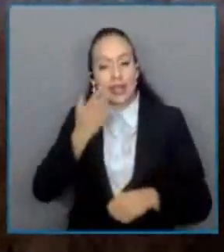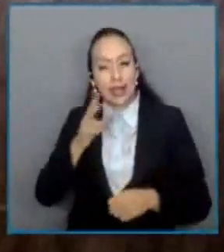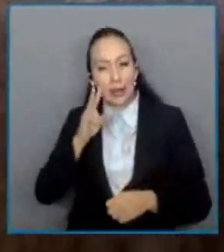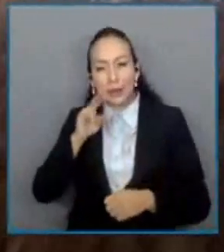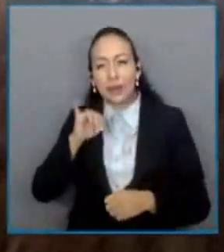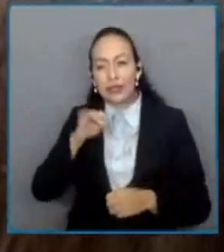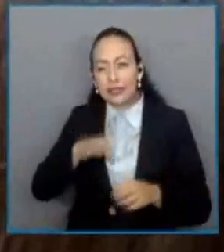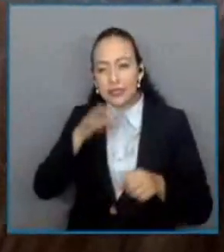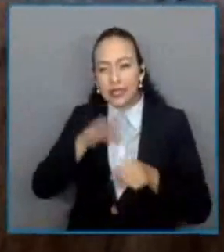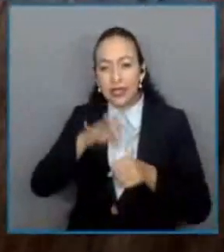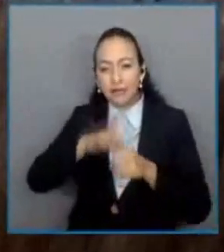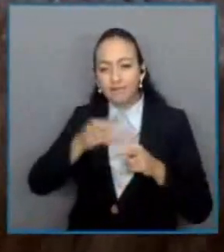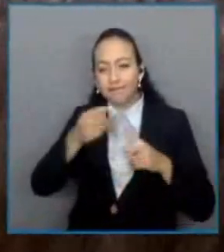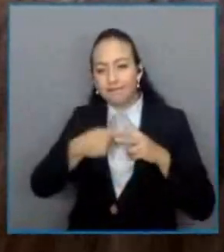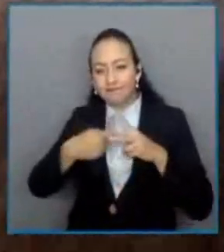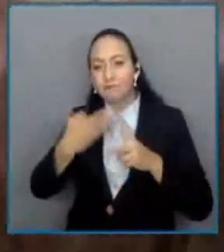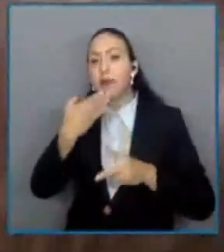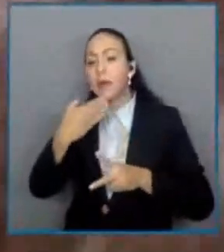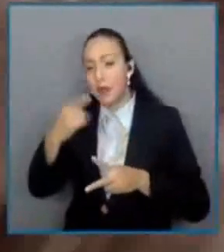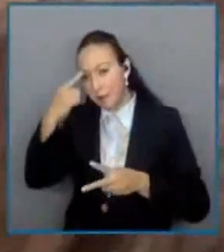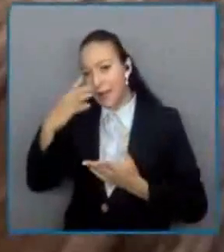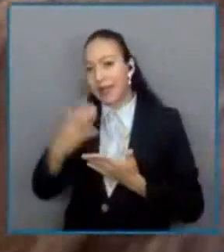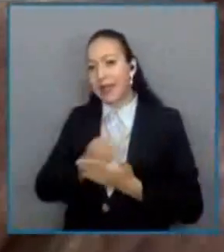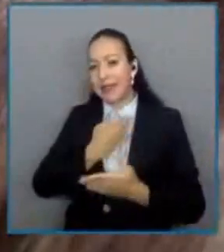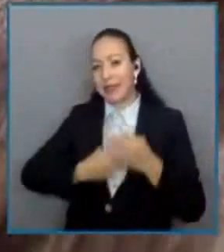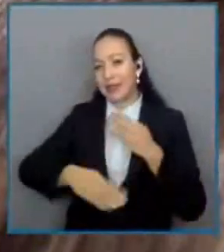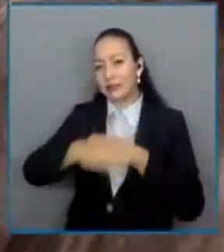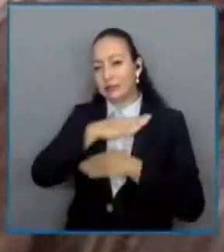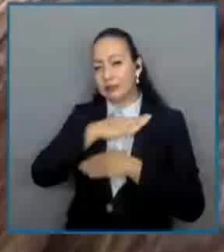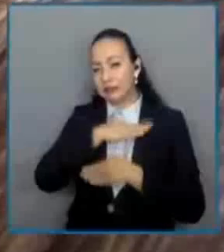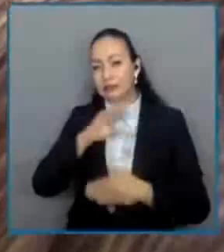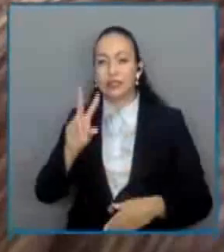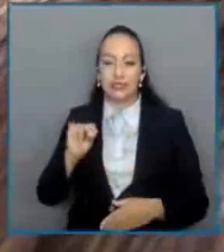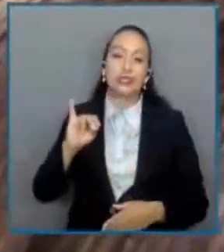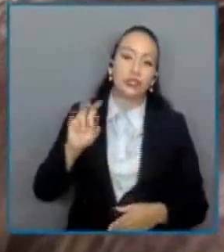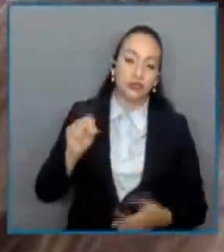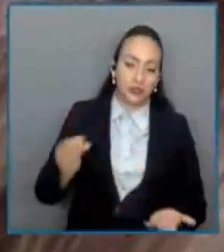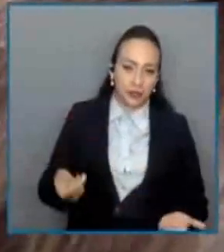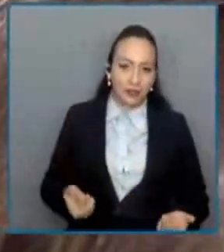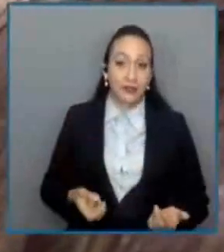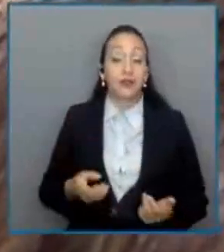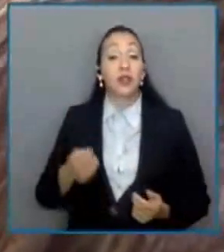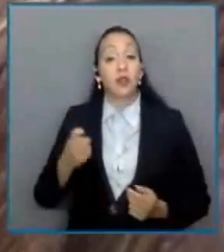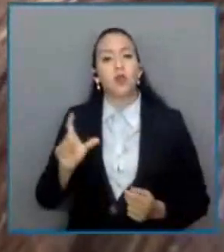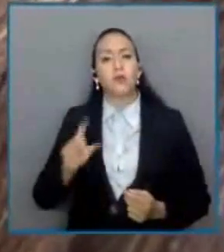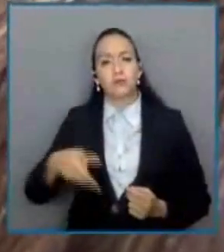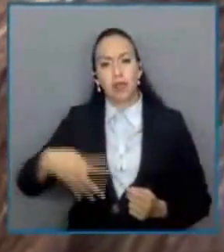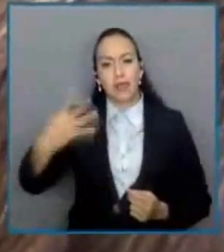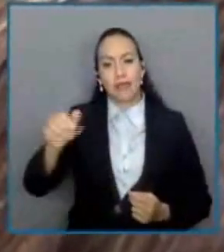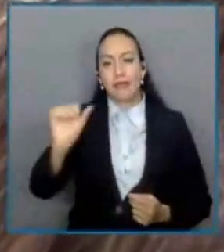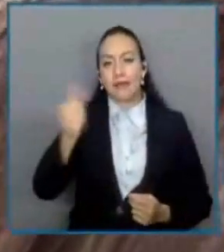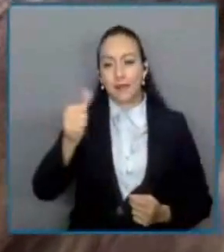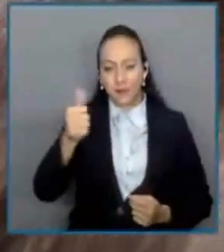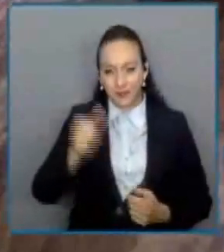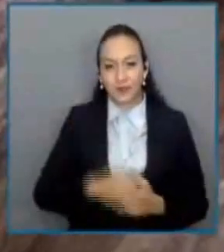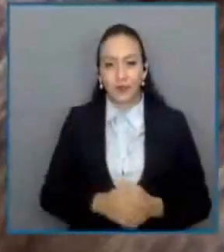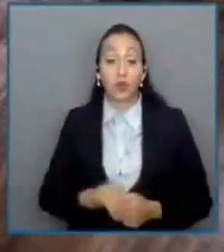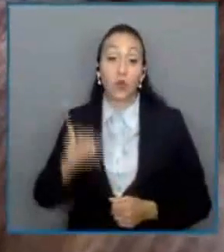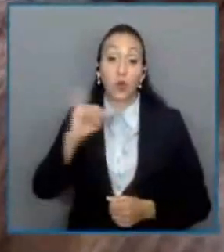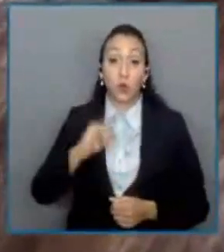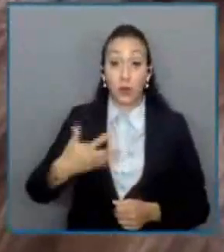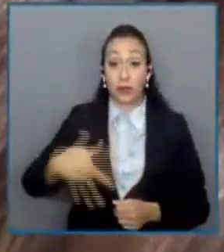presidencial. Esto es el miércoles 14 de agosto y el jueves 15 de